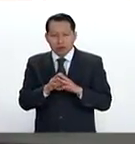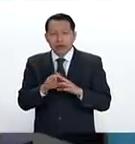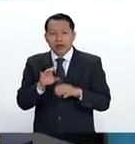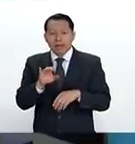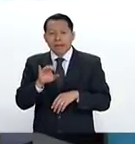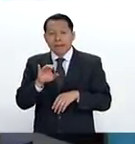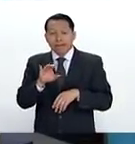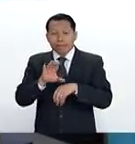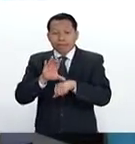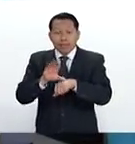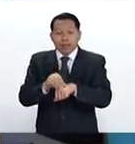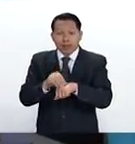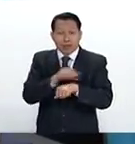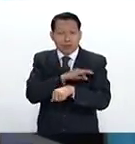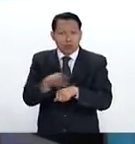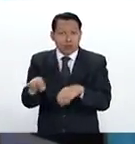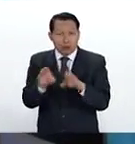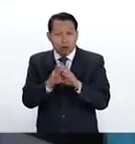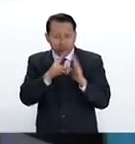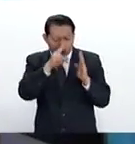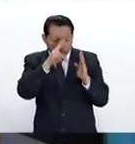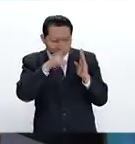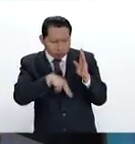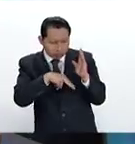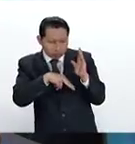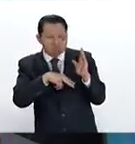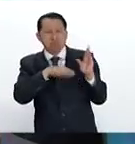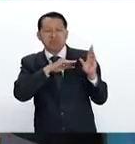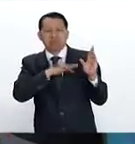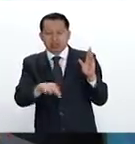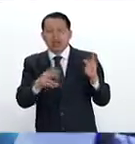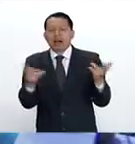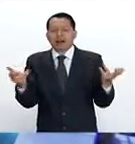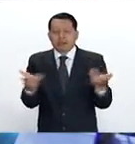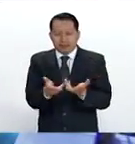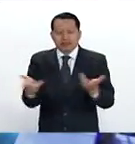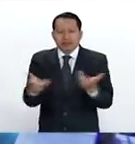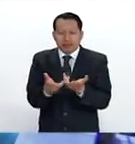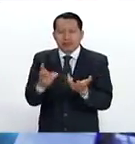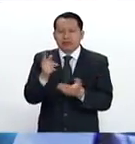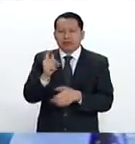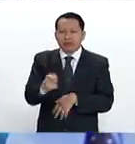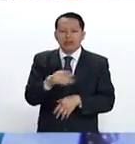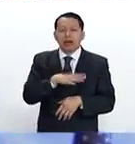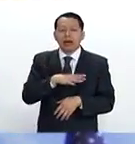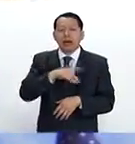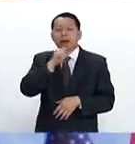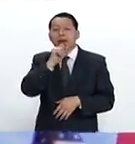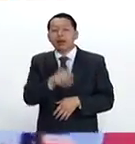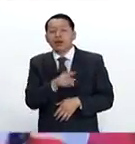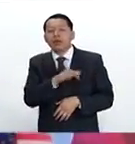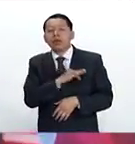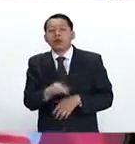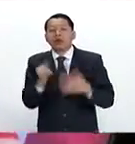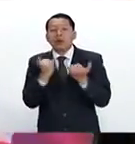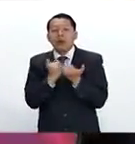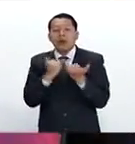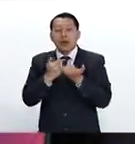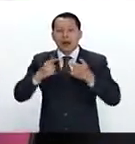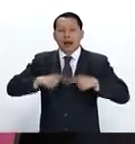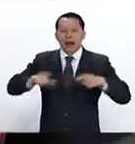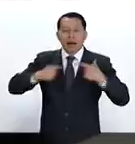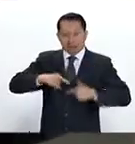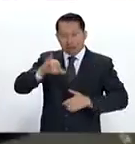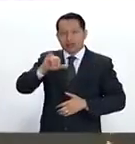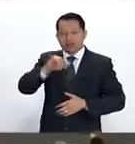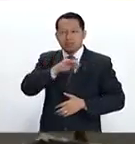permite, dentro de su espectro de interpretación, llevar a cabo acciones como estas, ¿no? Que es darle discrecionalidad a los agentes,